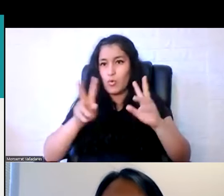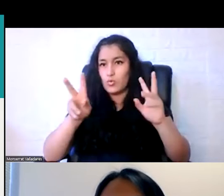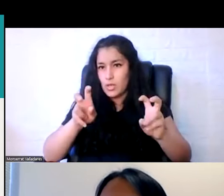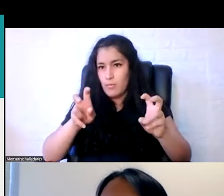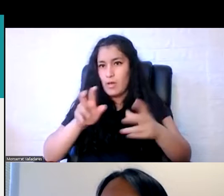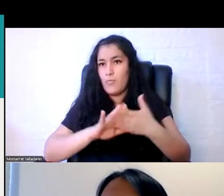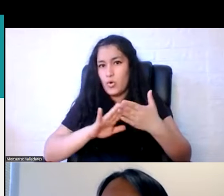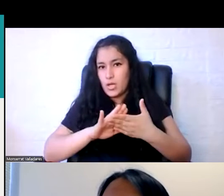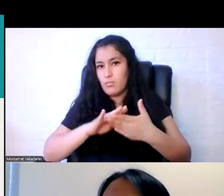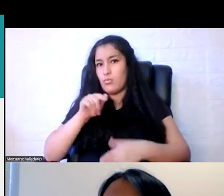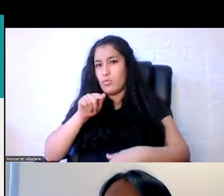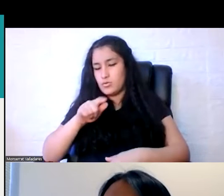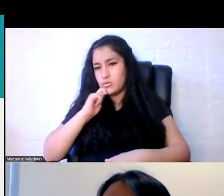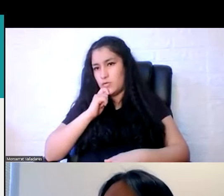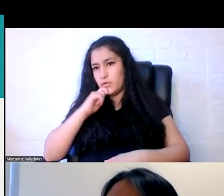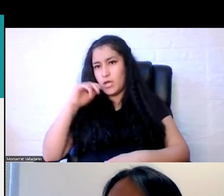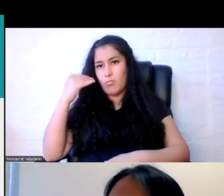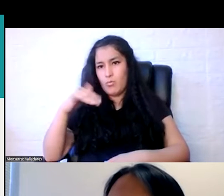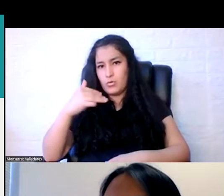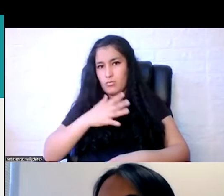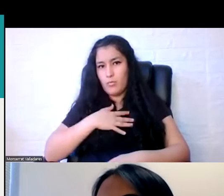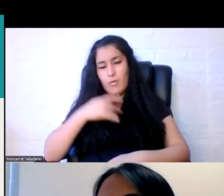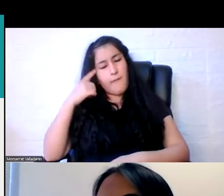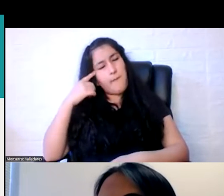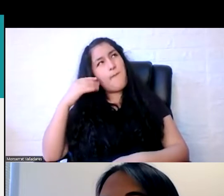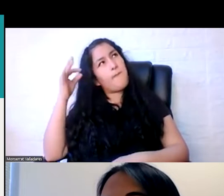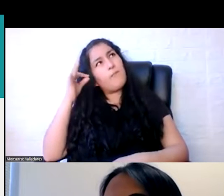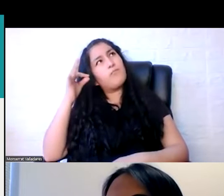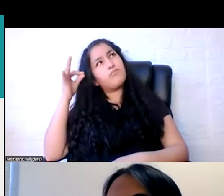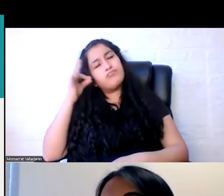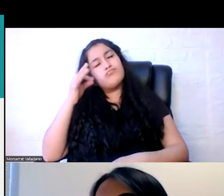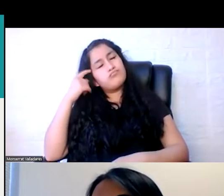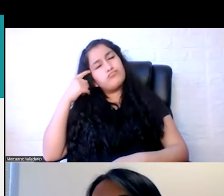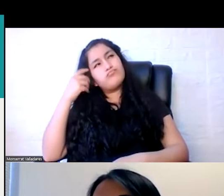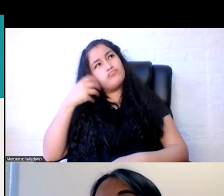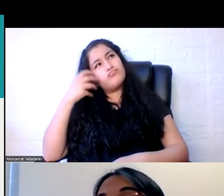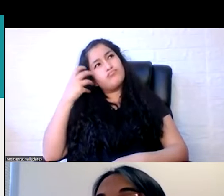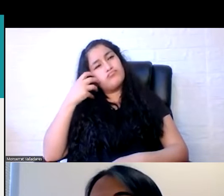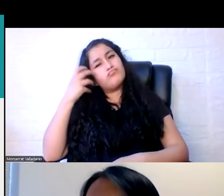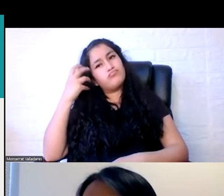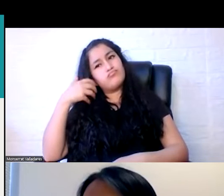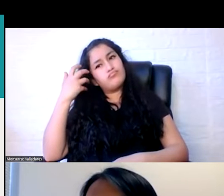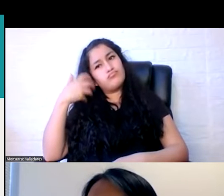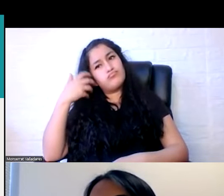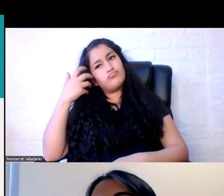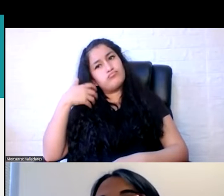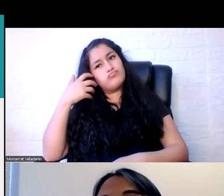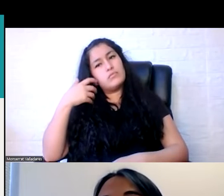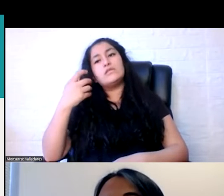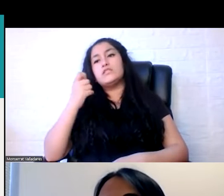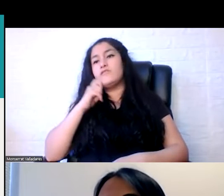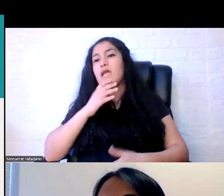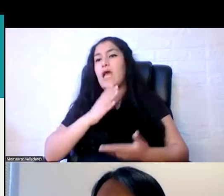que me rondan también, no solo como académica, sino que como académica con una doble adscripción identitaria, en el sentido de